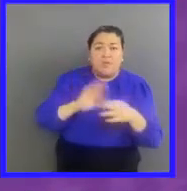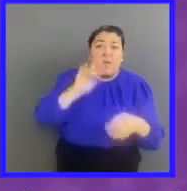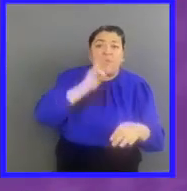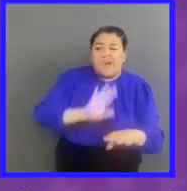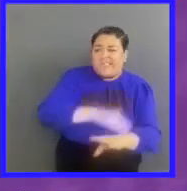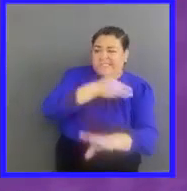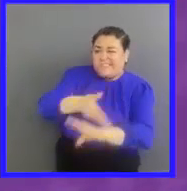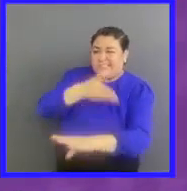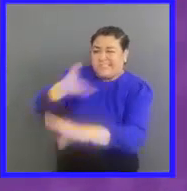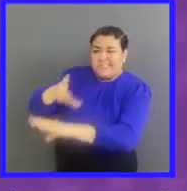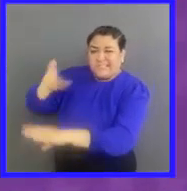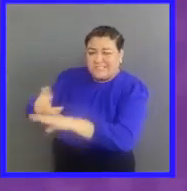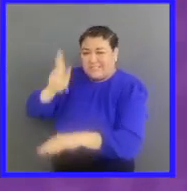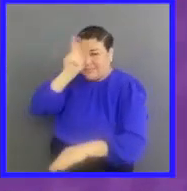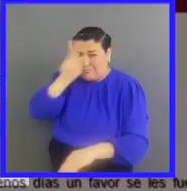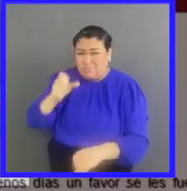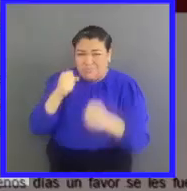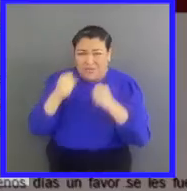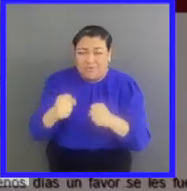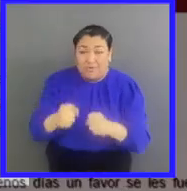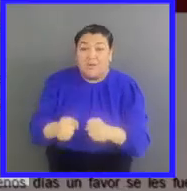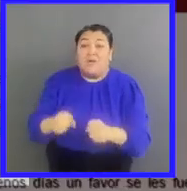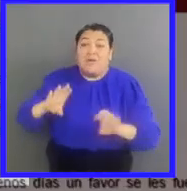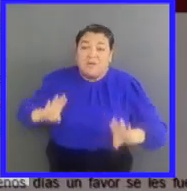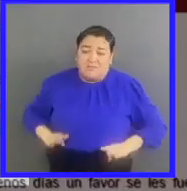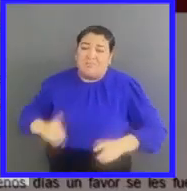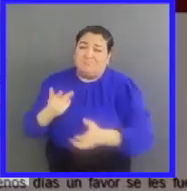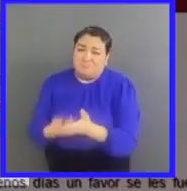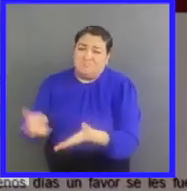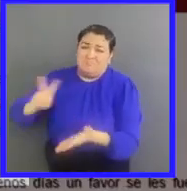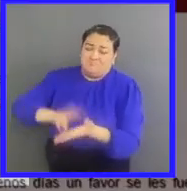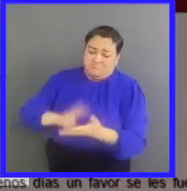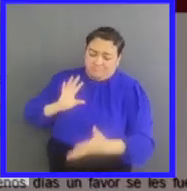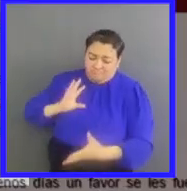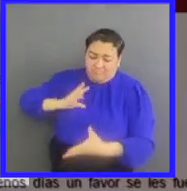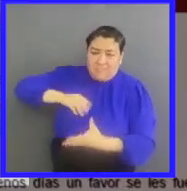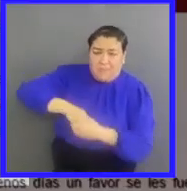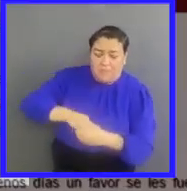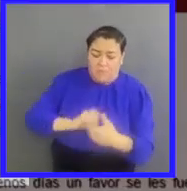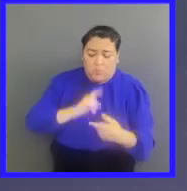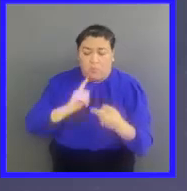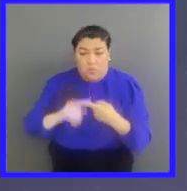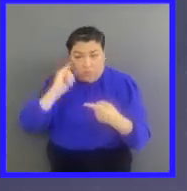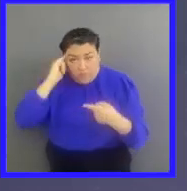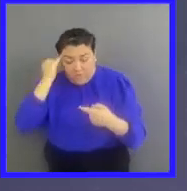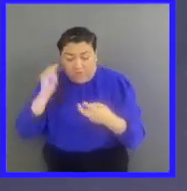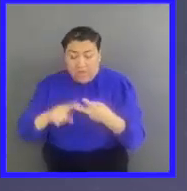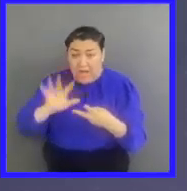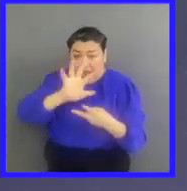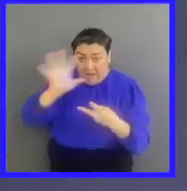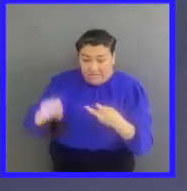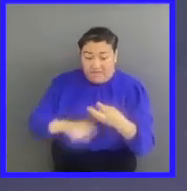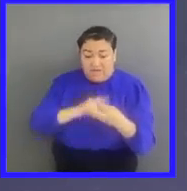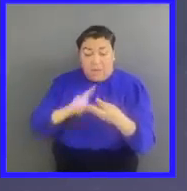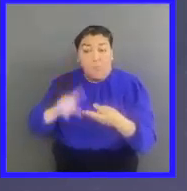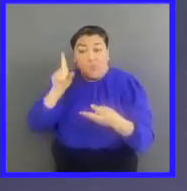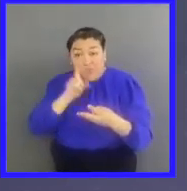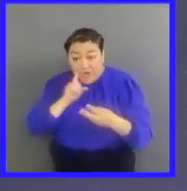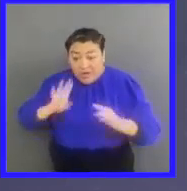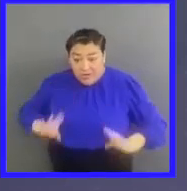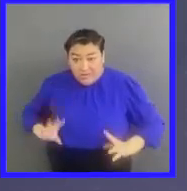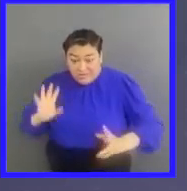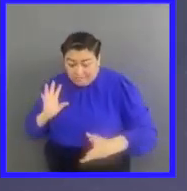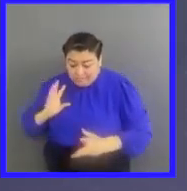mujeres que presentan múltiples vulnerabilidades, como indígenas y afromexicanas. La evidencia demuestra que las